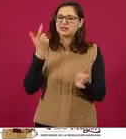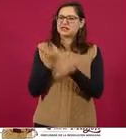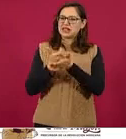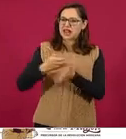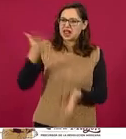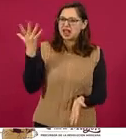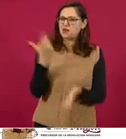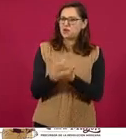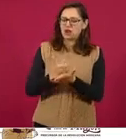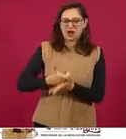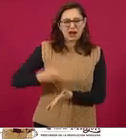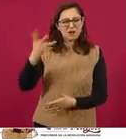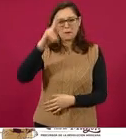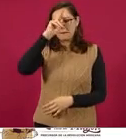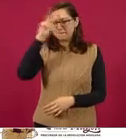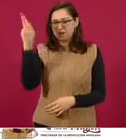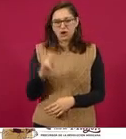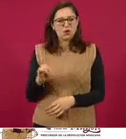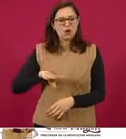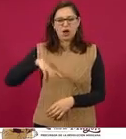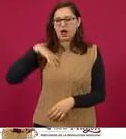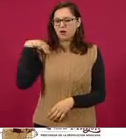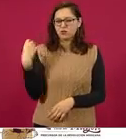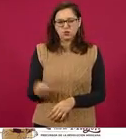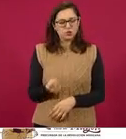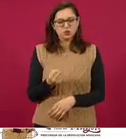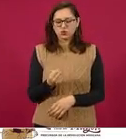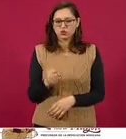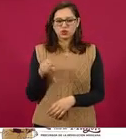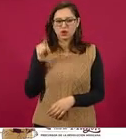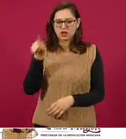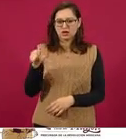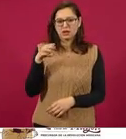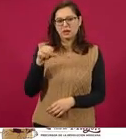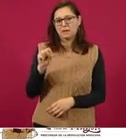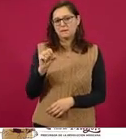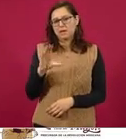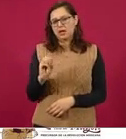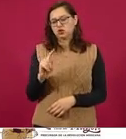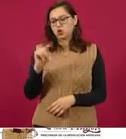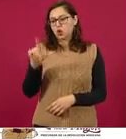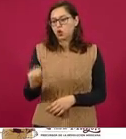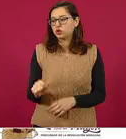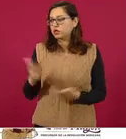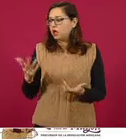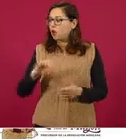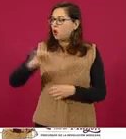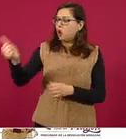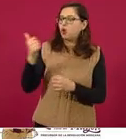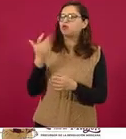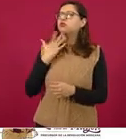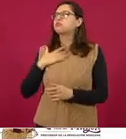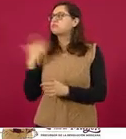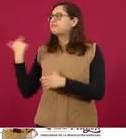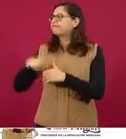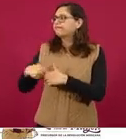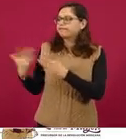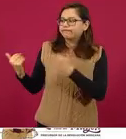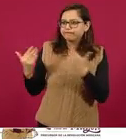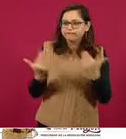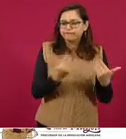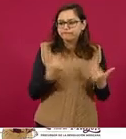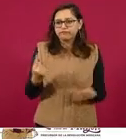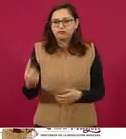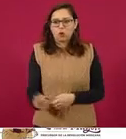más careros del país, abusan de esa plaza de Mascota donde no hay mucha oferta de gasolineras. Ha de